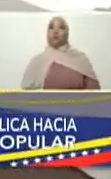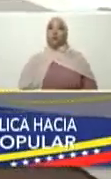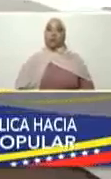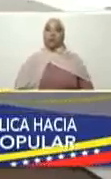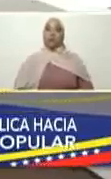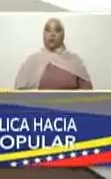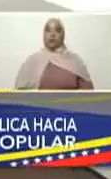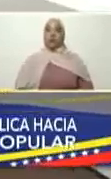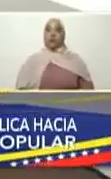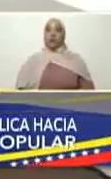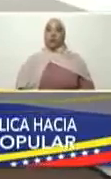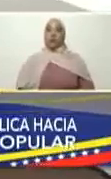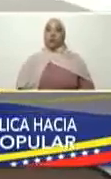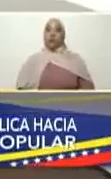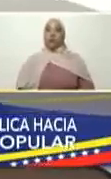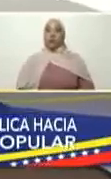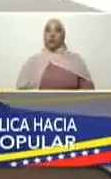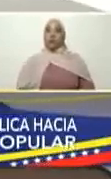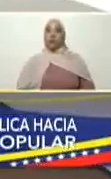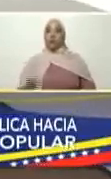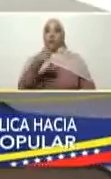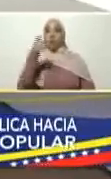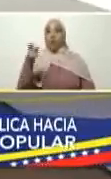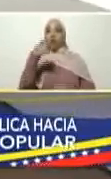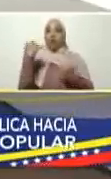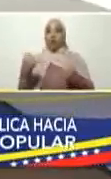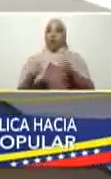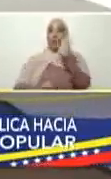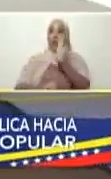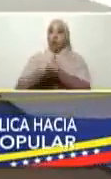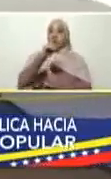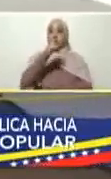ya hay un camino que está avanzándose.